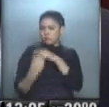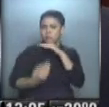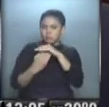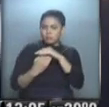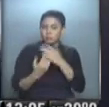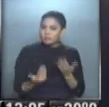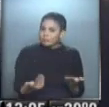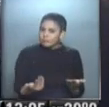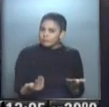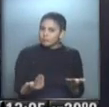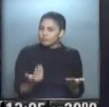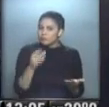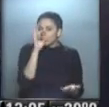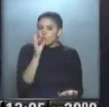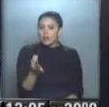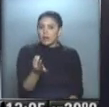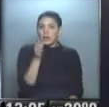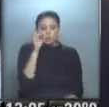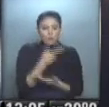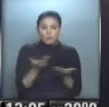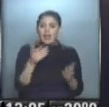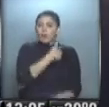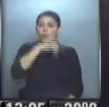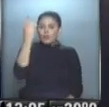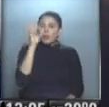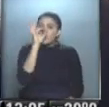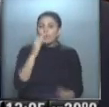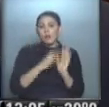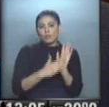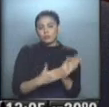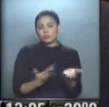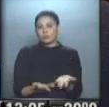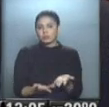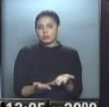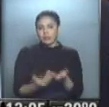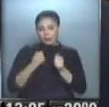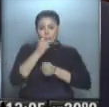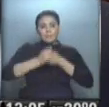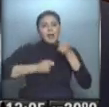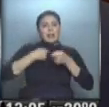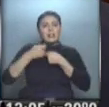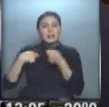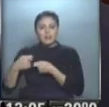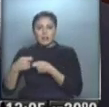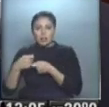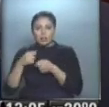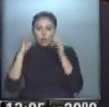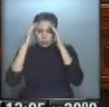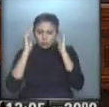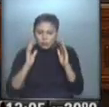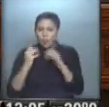sucede que nunca ha mostrado el Estado la conformación del mercado y los niveles de